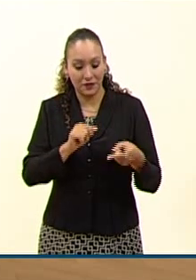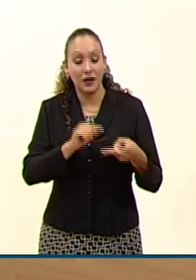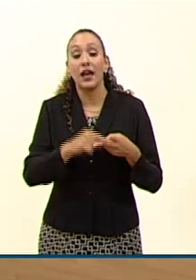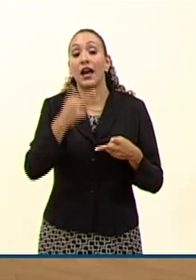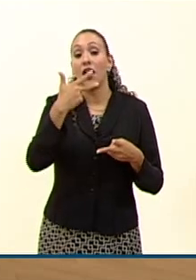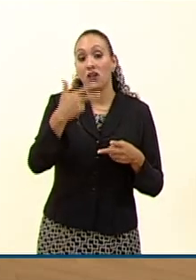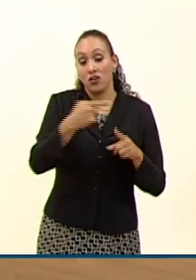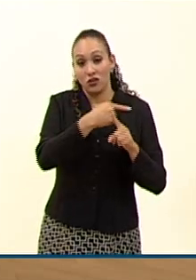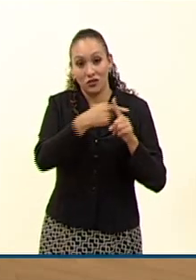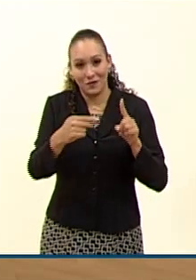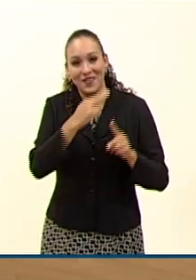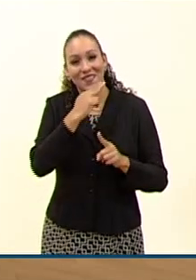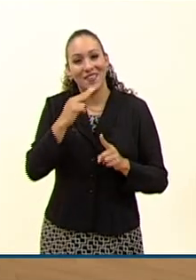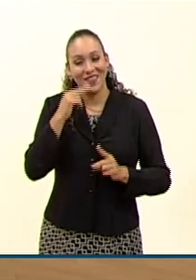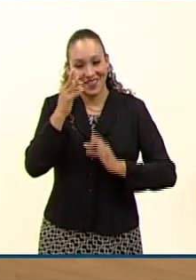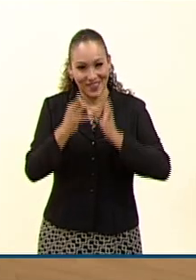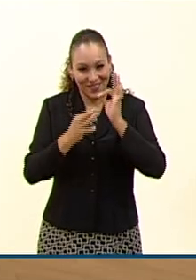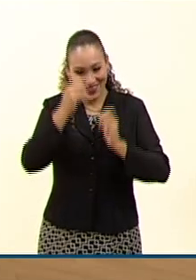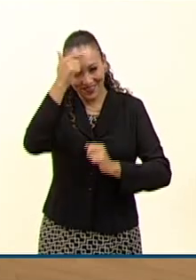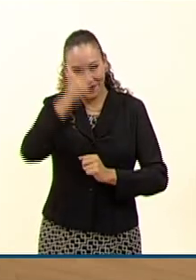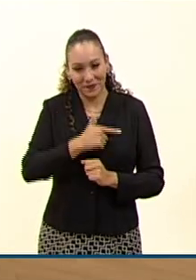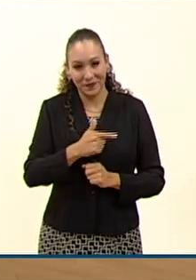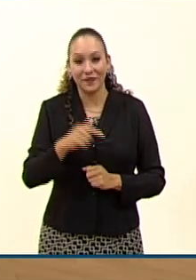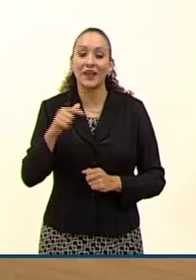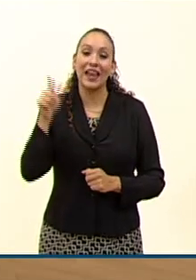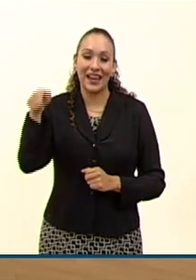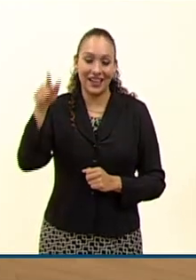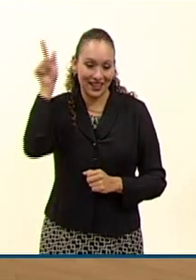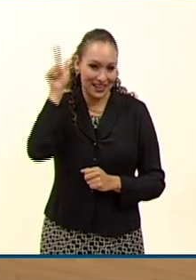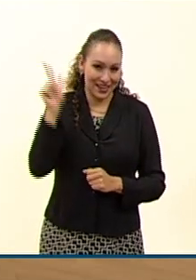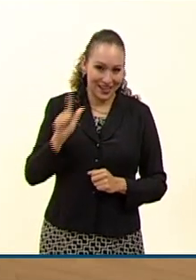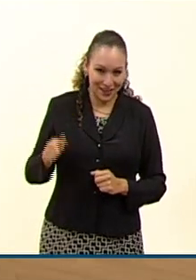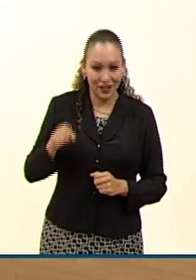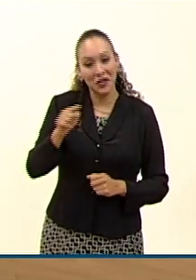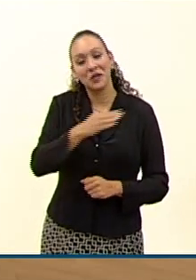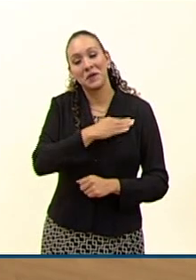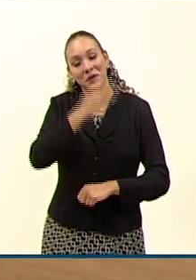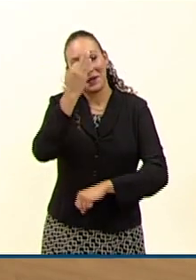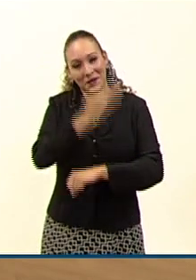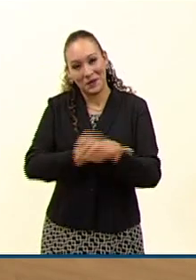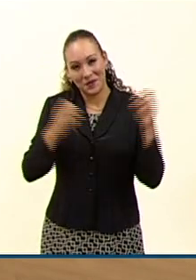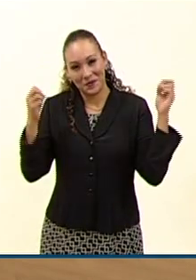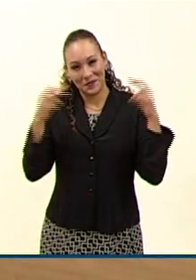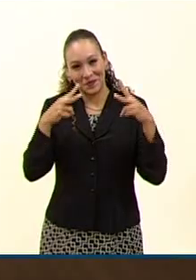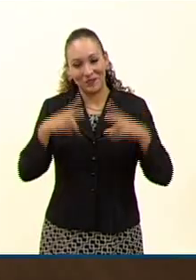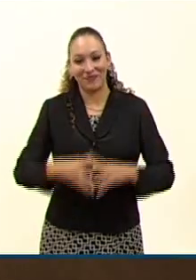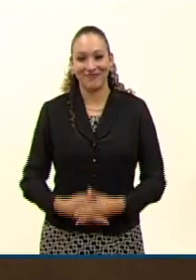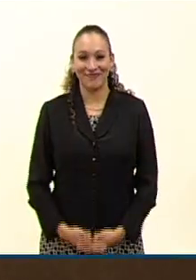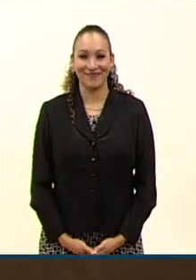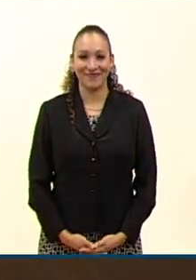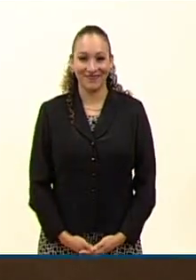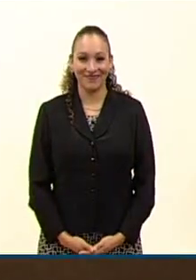20:30 nuestro noticiario nocturno. Soy Leona Sánchez Cabrera y le deseo que tenga una excelente tarde. Hasta pronto.